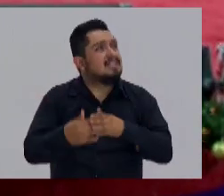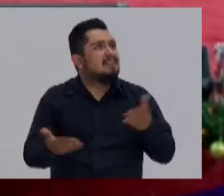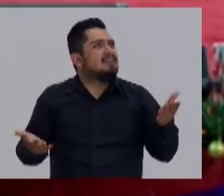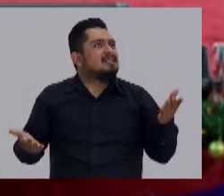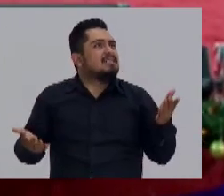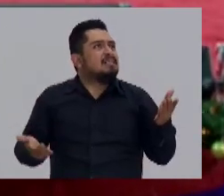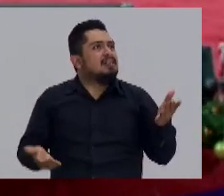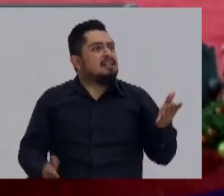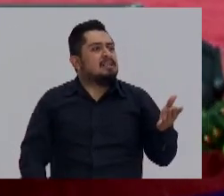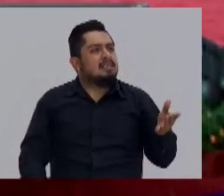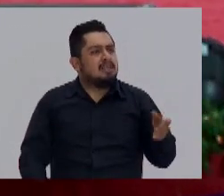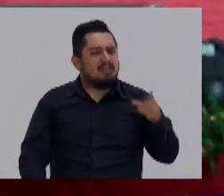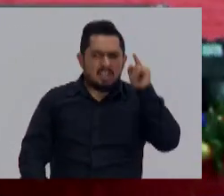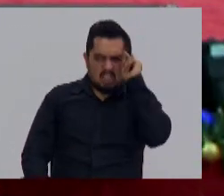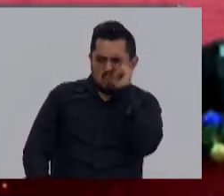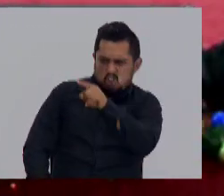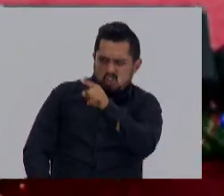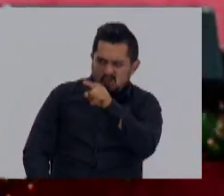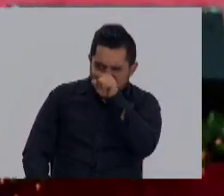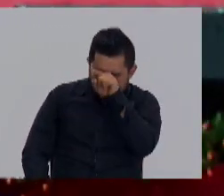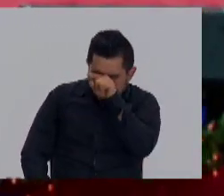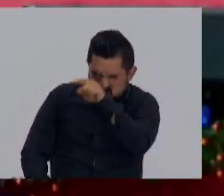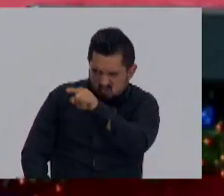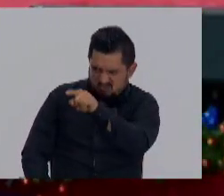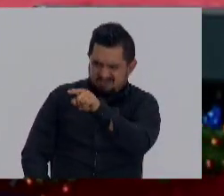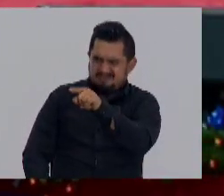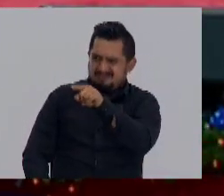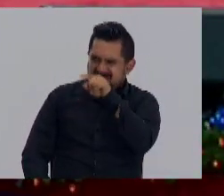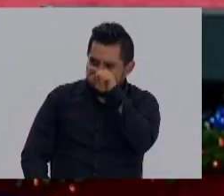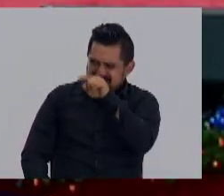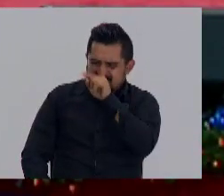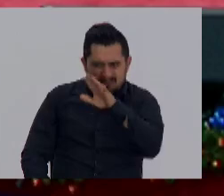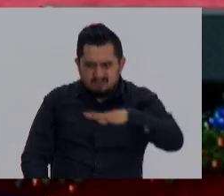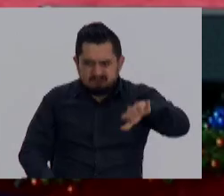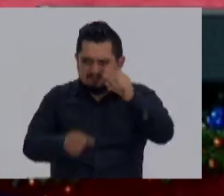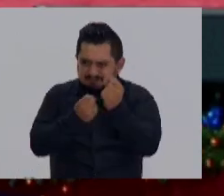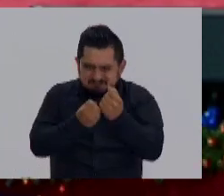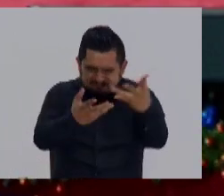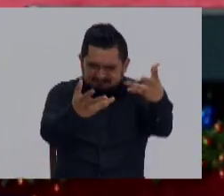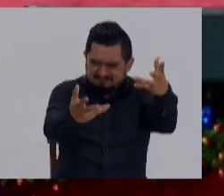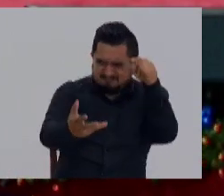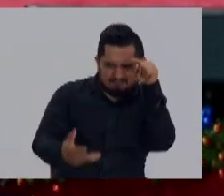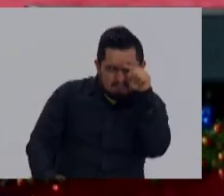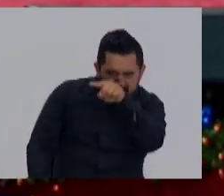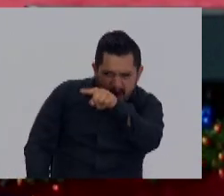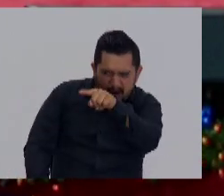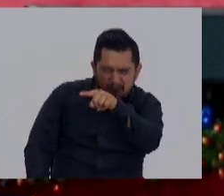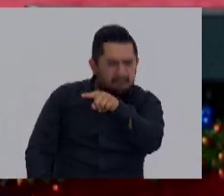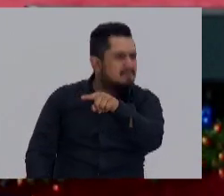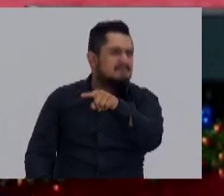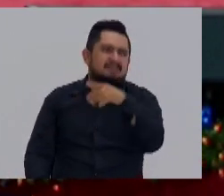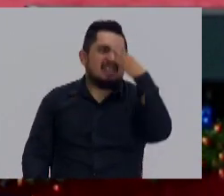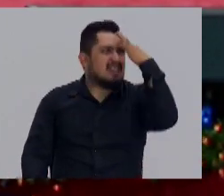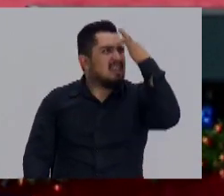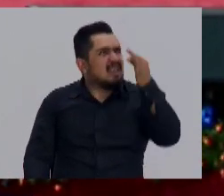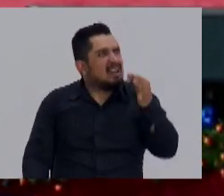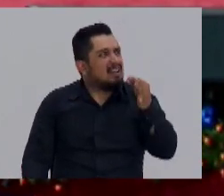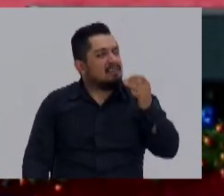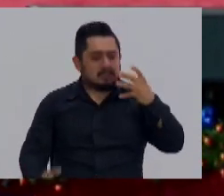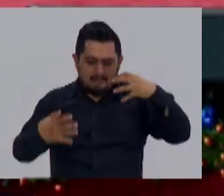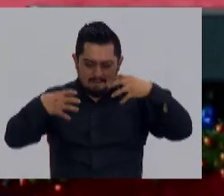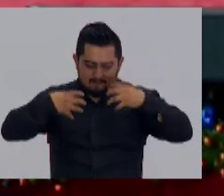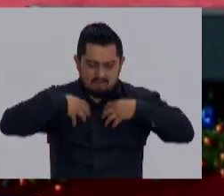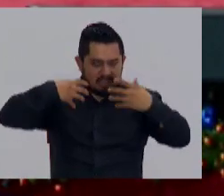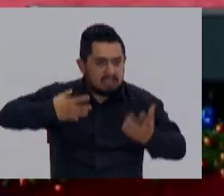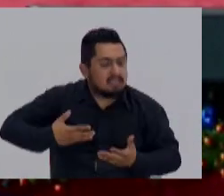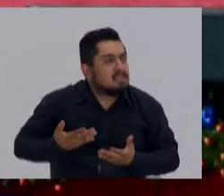Aunque le digan: usted, de usted va a salir una gran nación, y usted cree eso. Entregarle